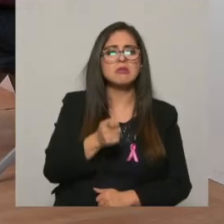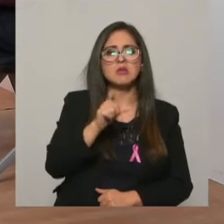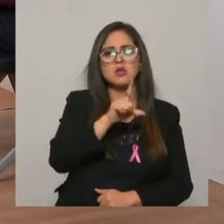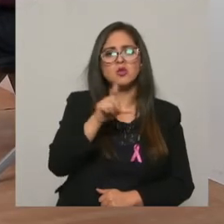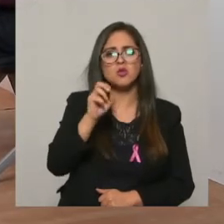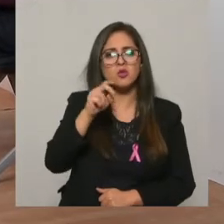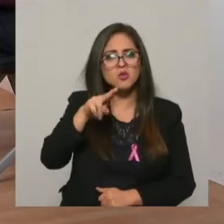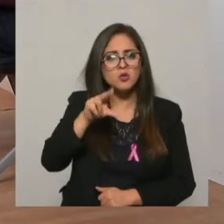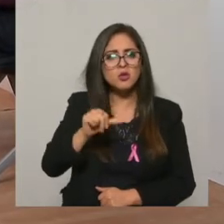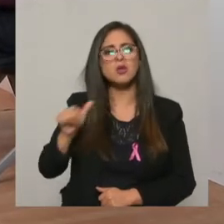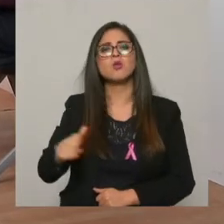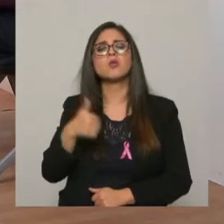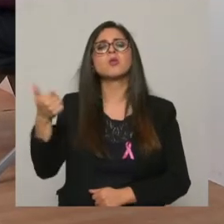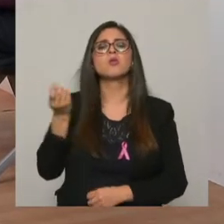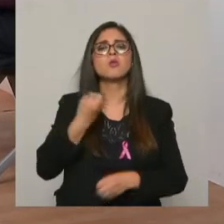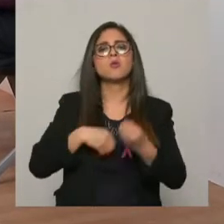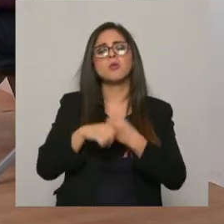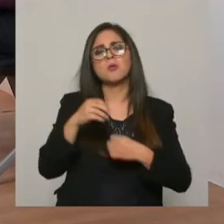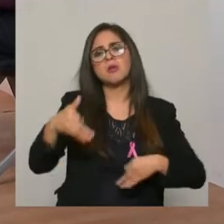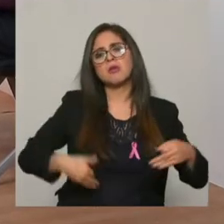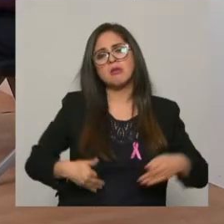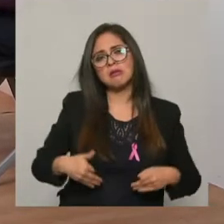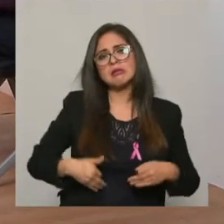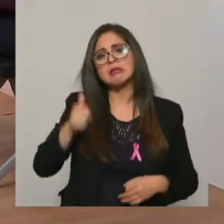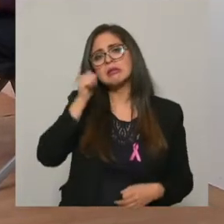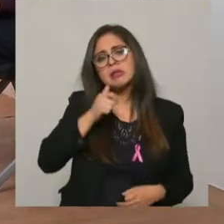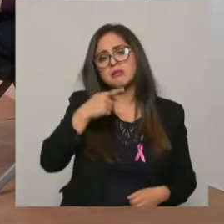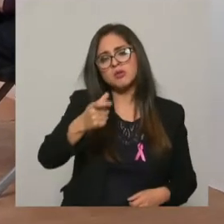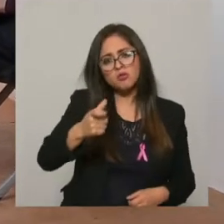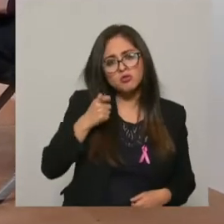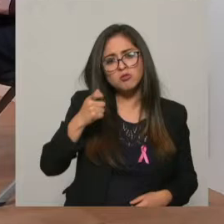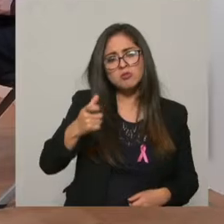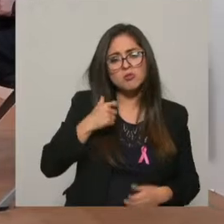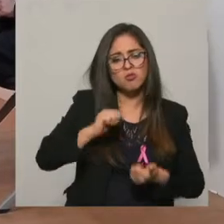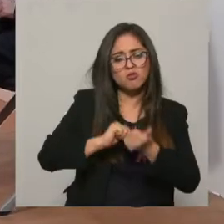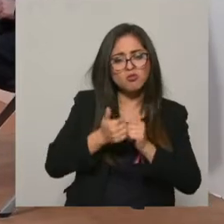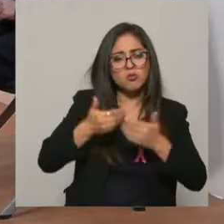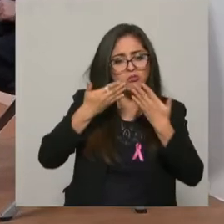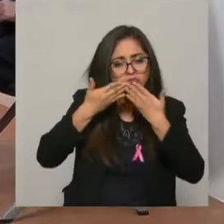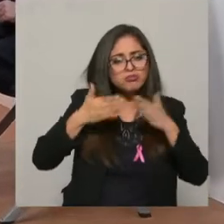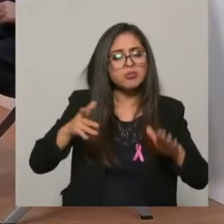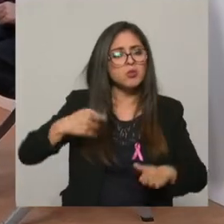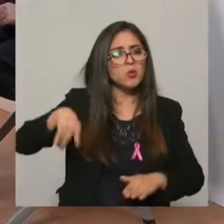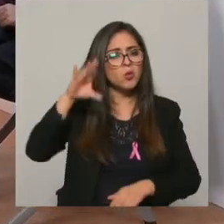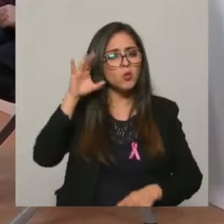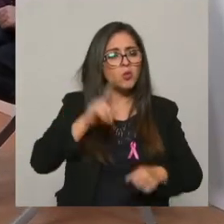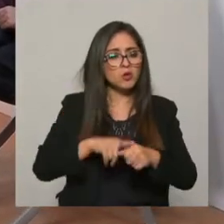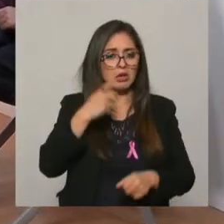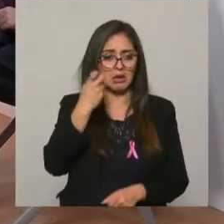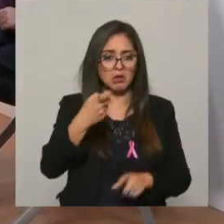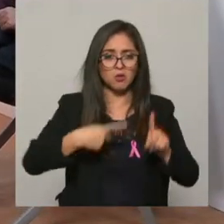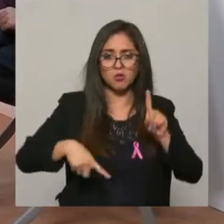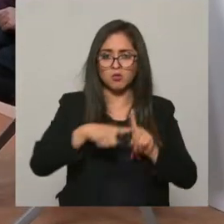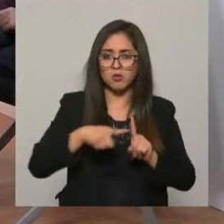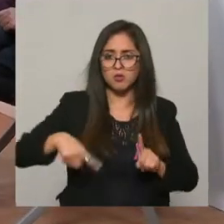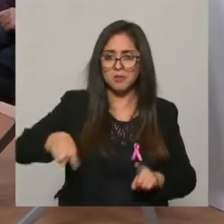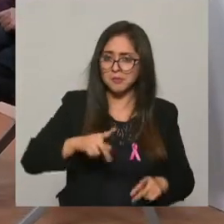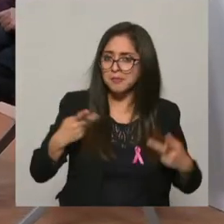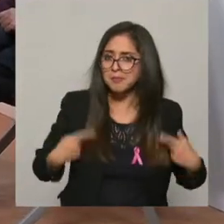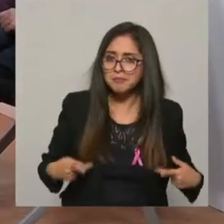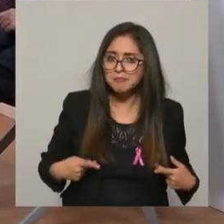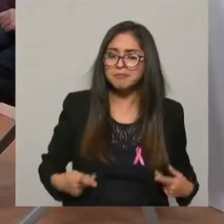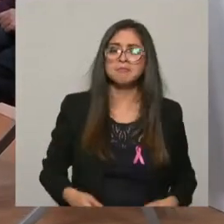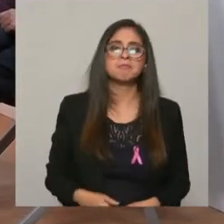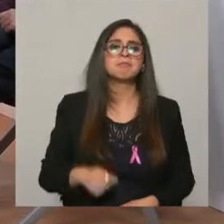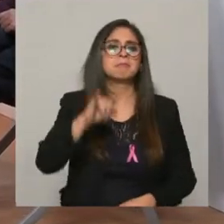que otras obras de teatro, como que cada vez Xochimilco se está abriendo a la cultura y eso pues es positivo, ¿no? Sí, claro, y ahora